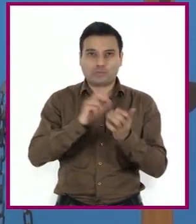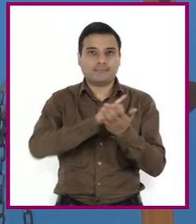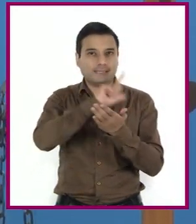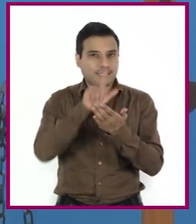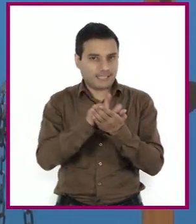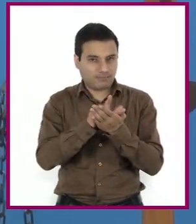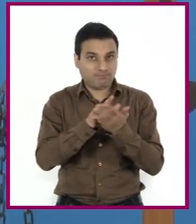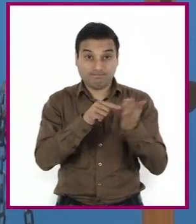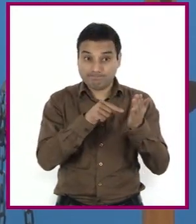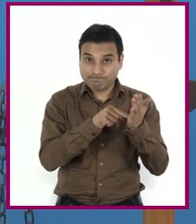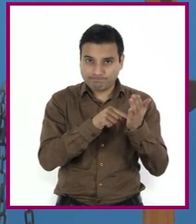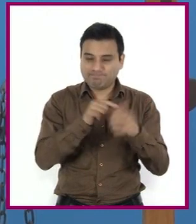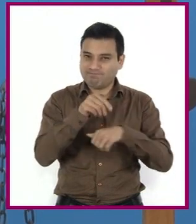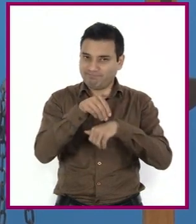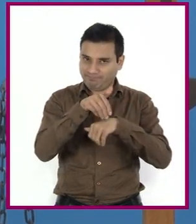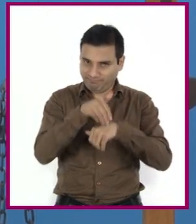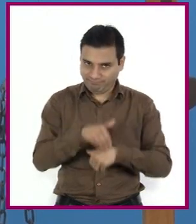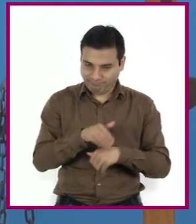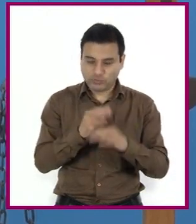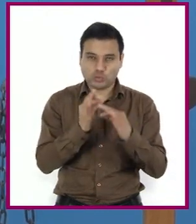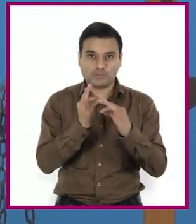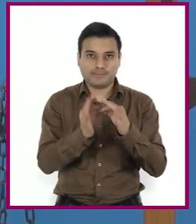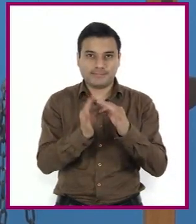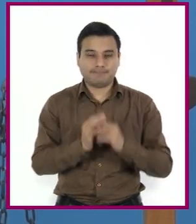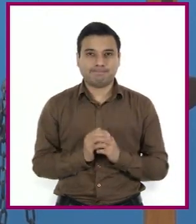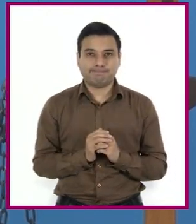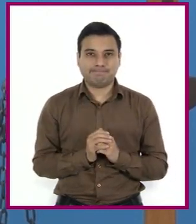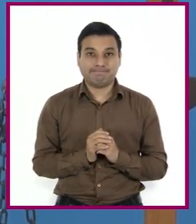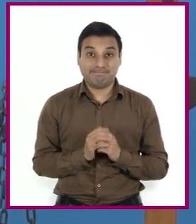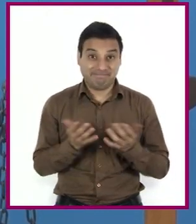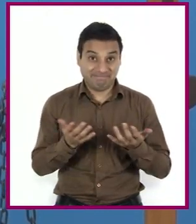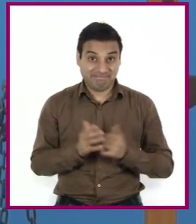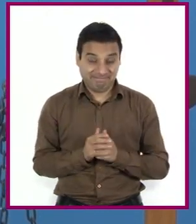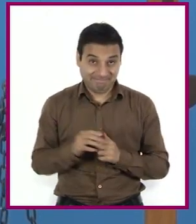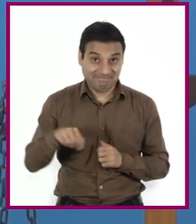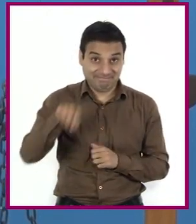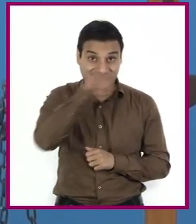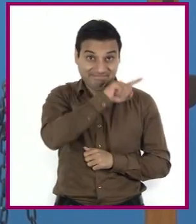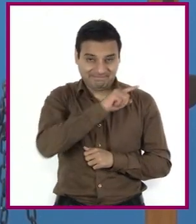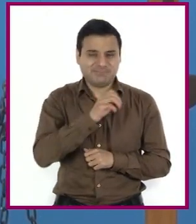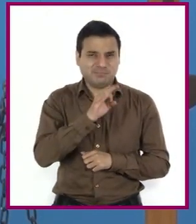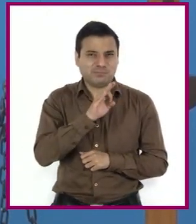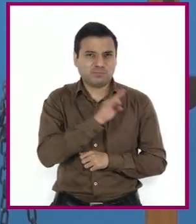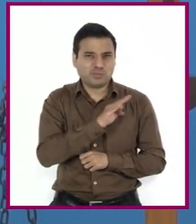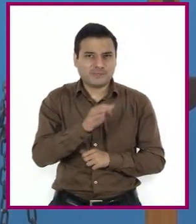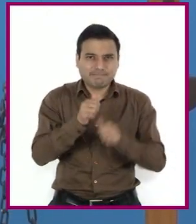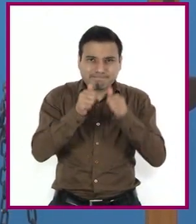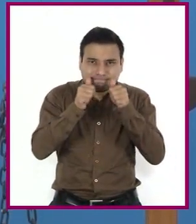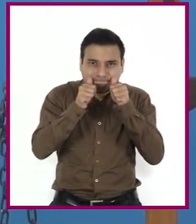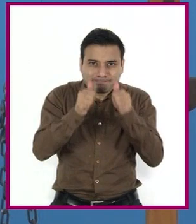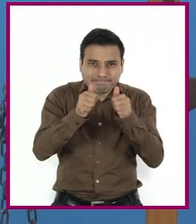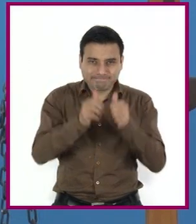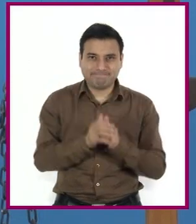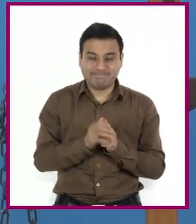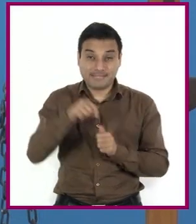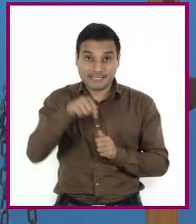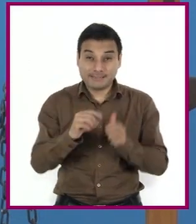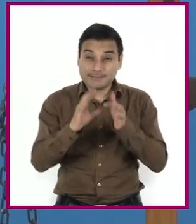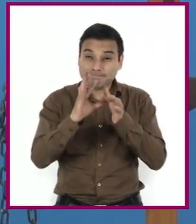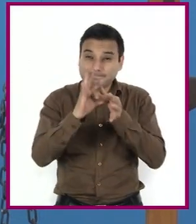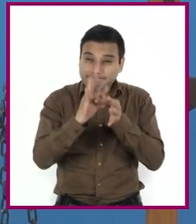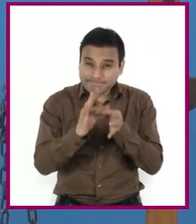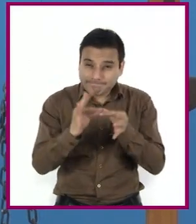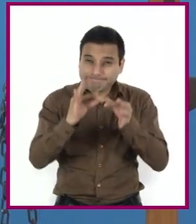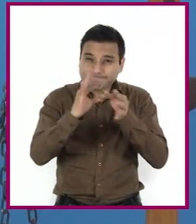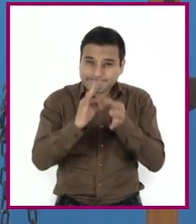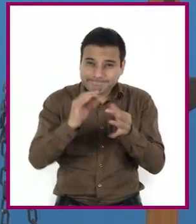una normativa o ley. Les invito a que nos acompañen desde sus hogares y presten atención a la información que